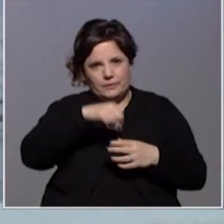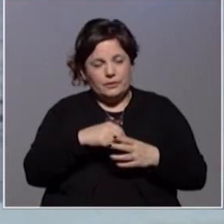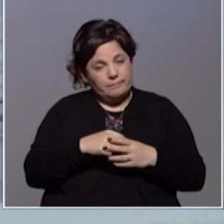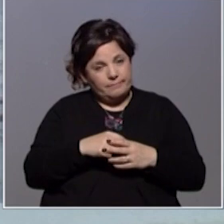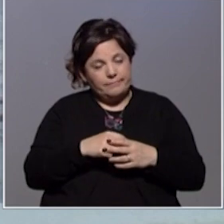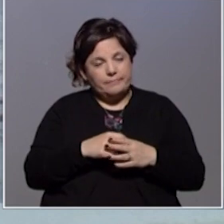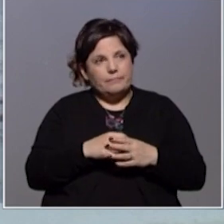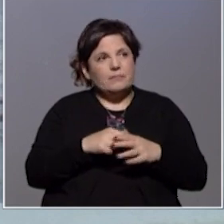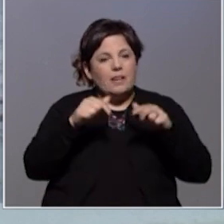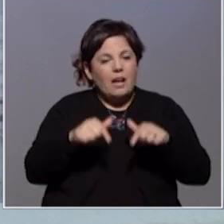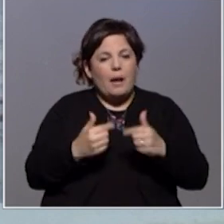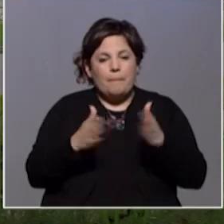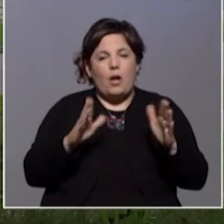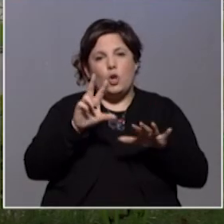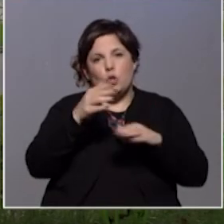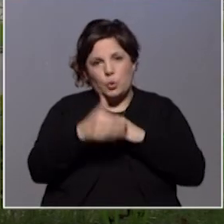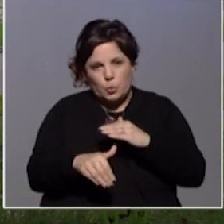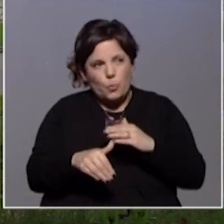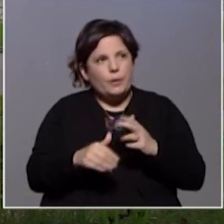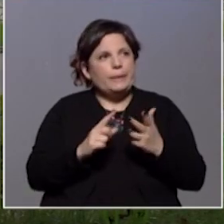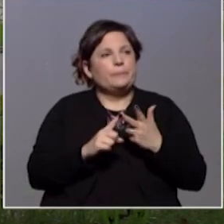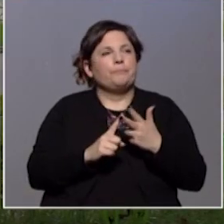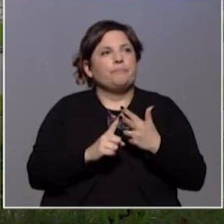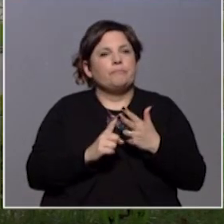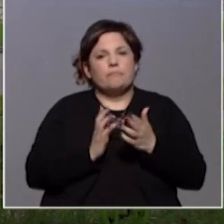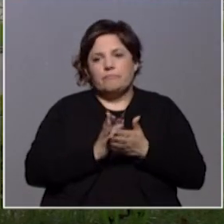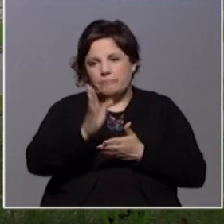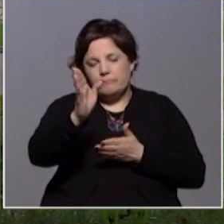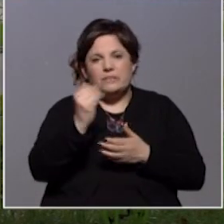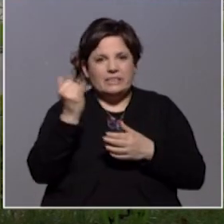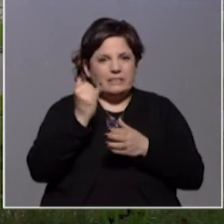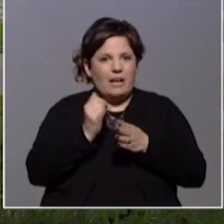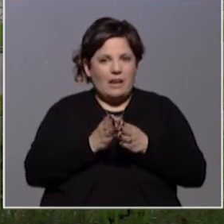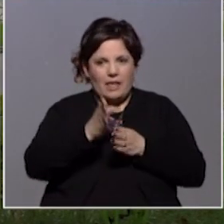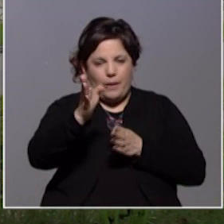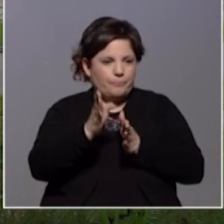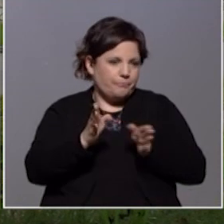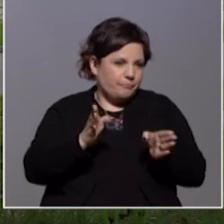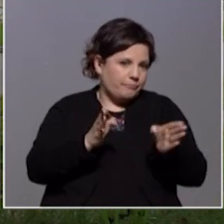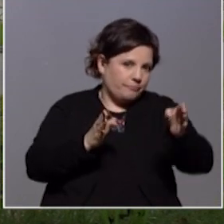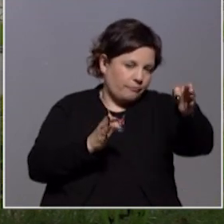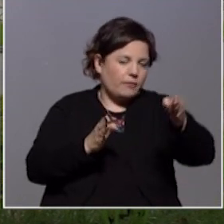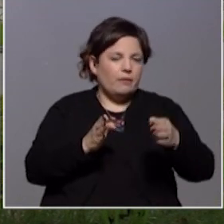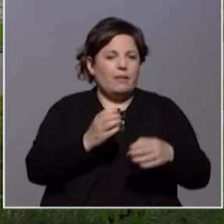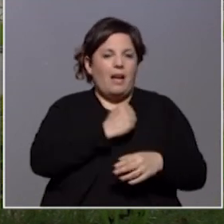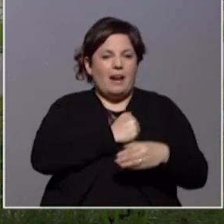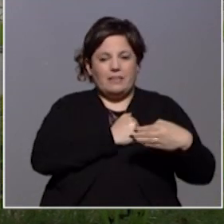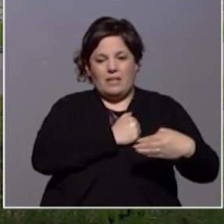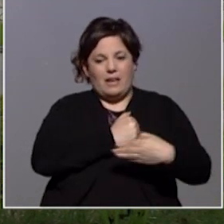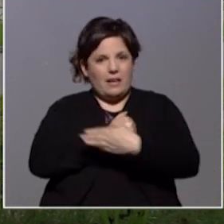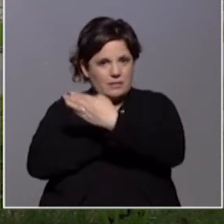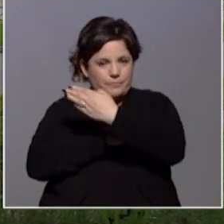¿verdad? Acá nace 8 de octubre, nace Avenida Italia, el cruce de Boulevard